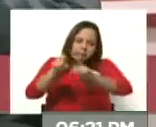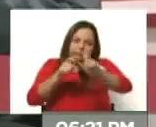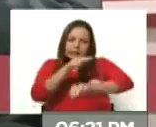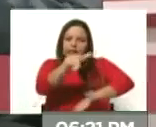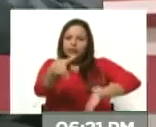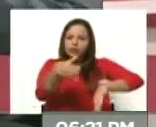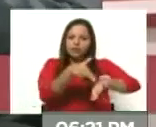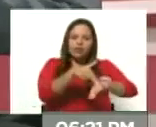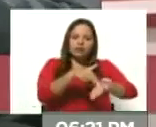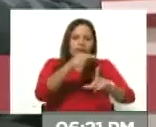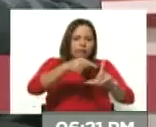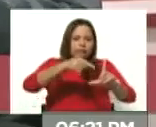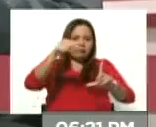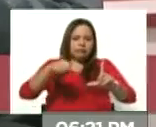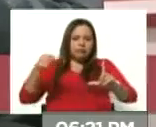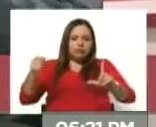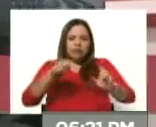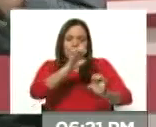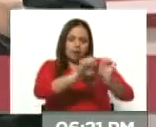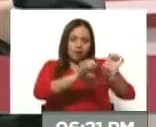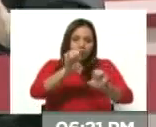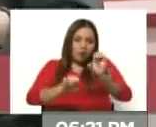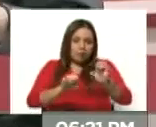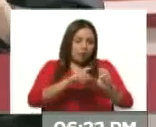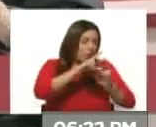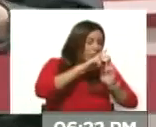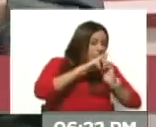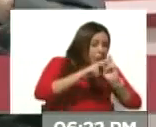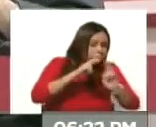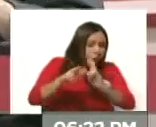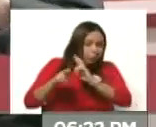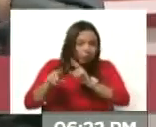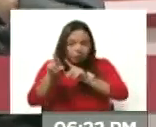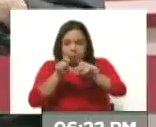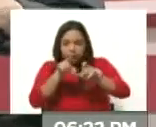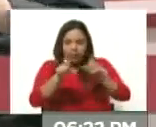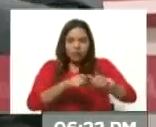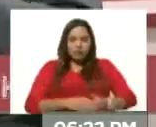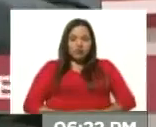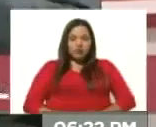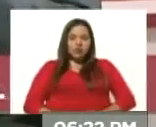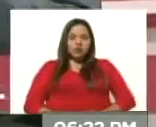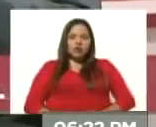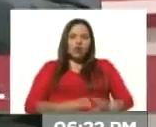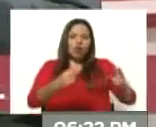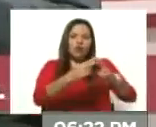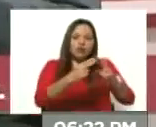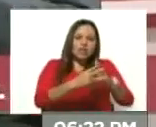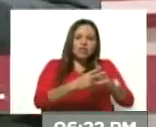por muestreo respetando las cuotas le da sexo